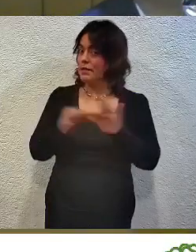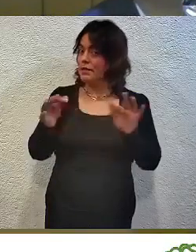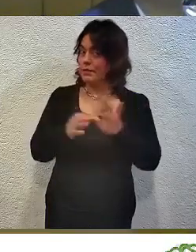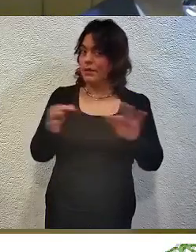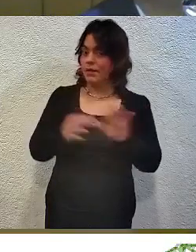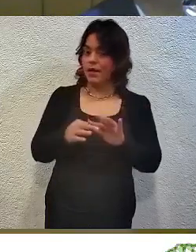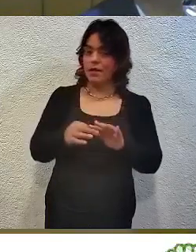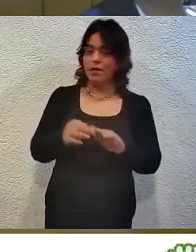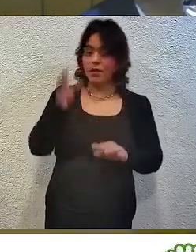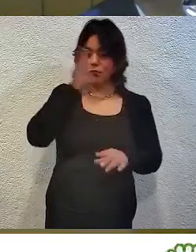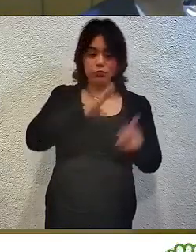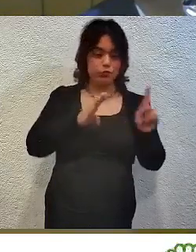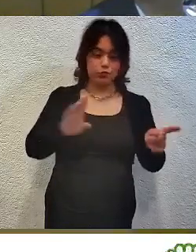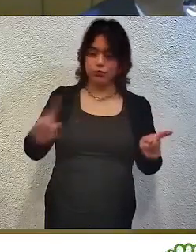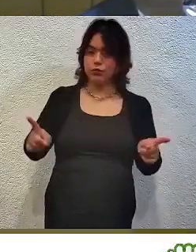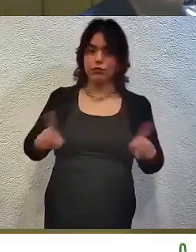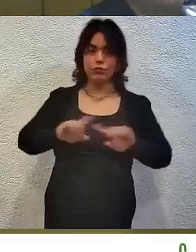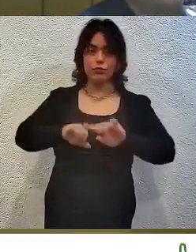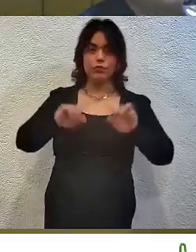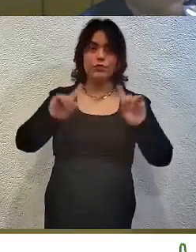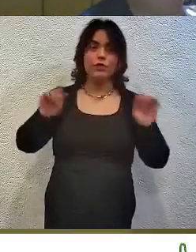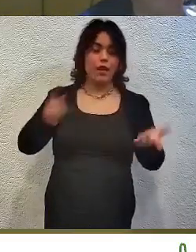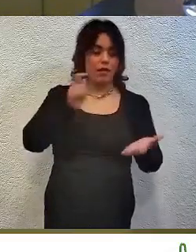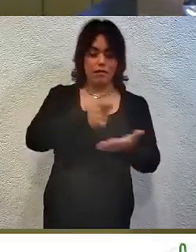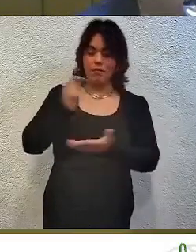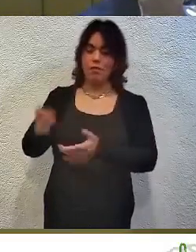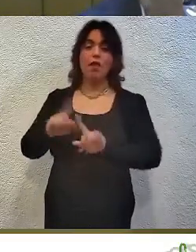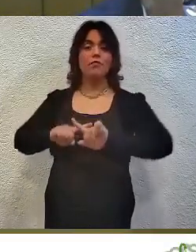y sanciones de naturaleza distinta.